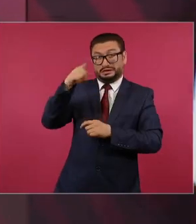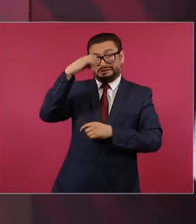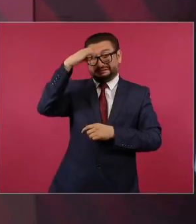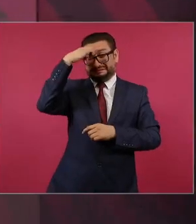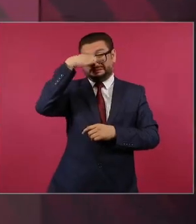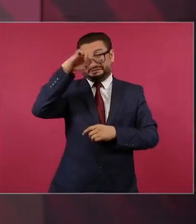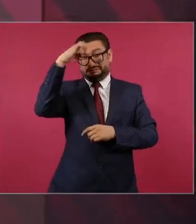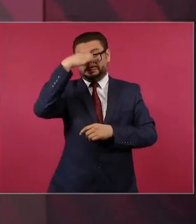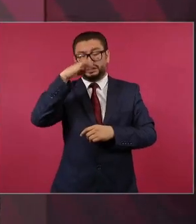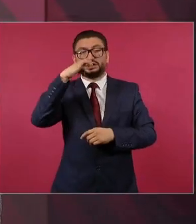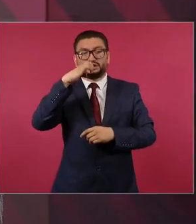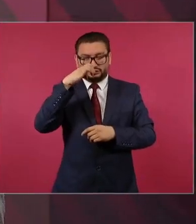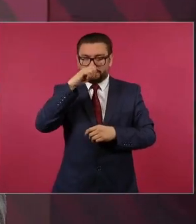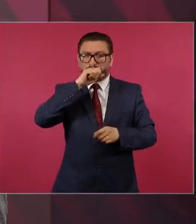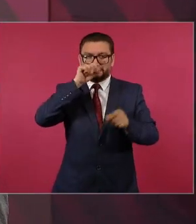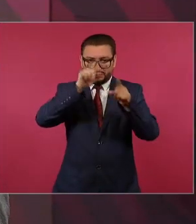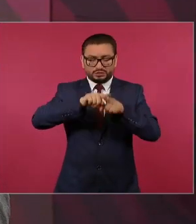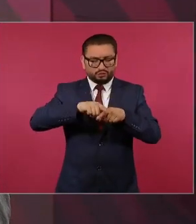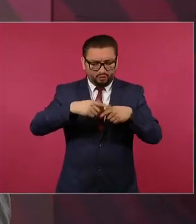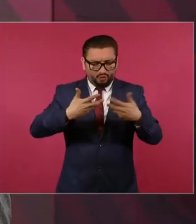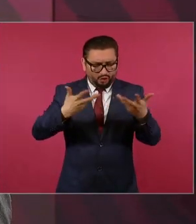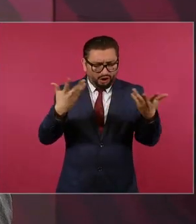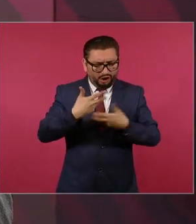¿qué hicimos?